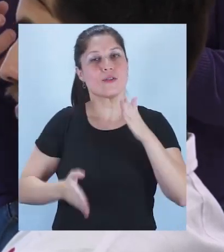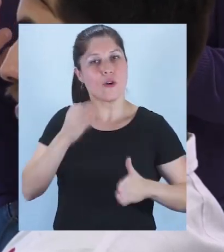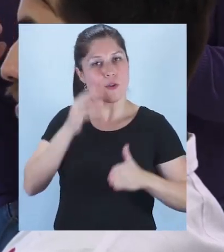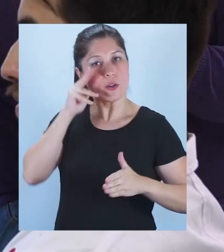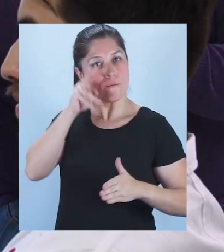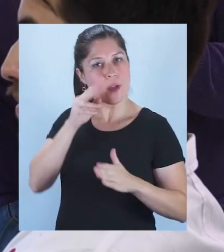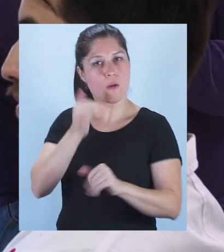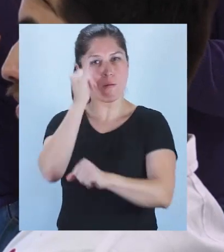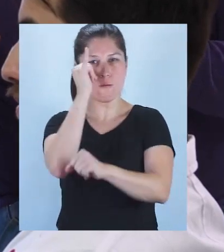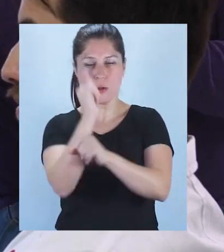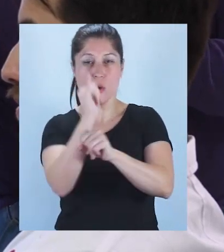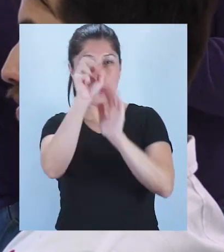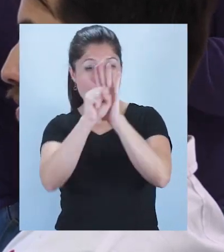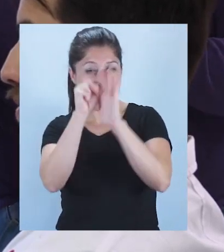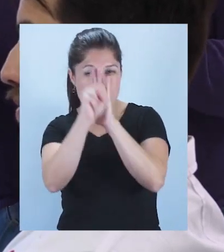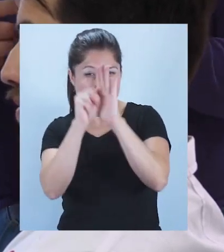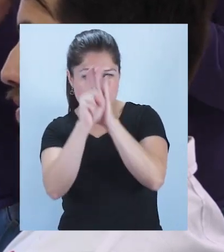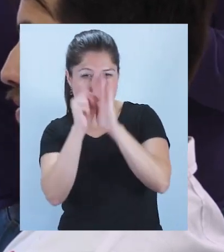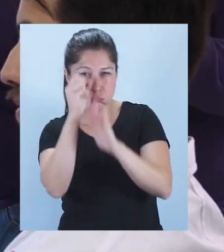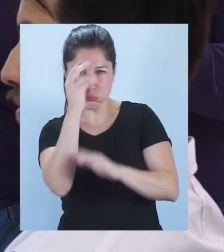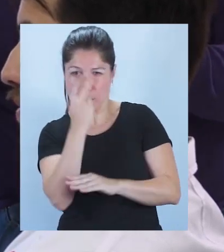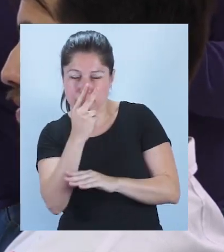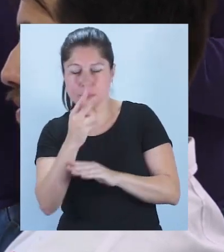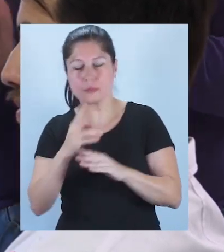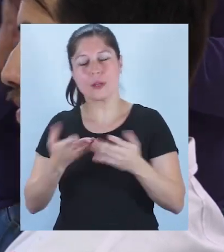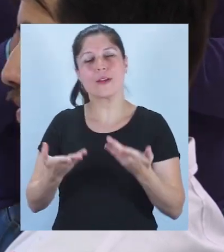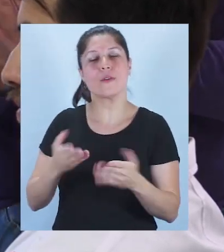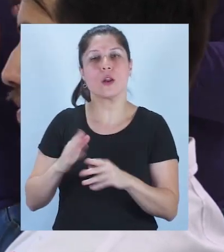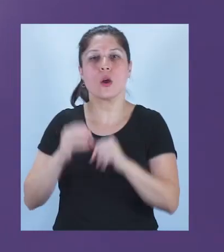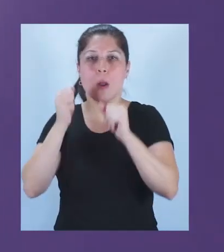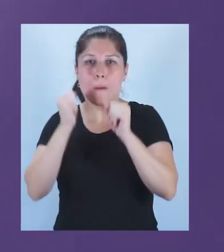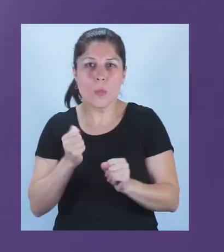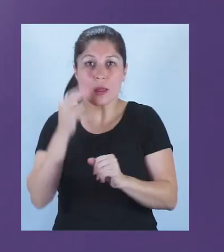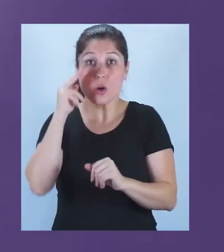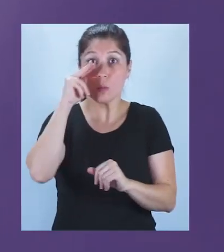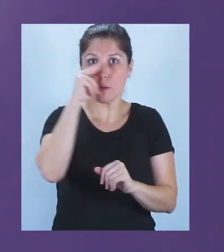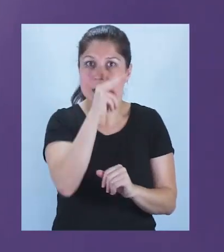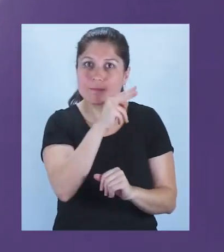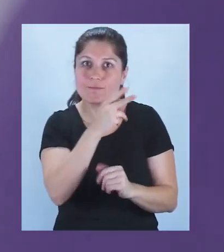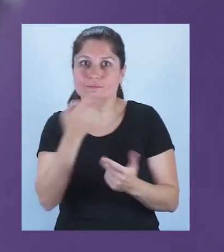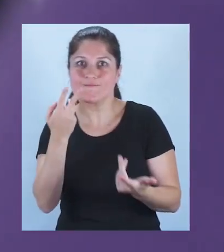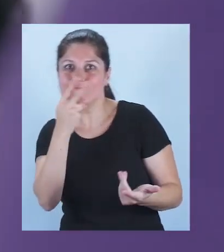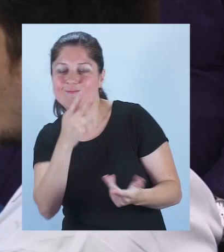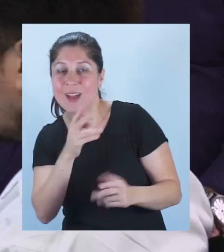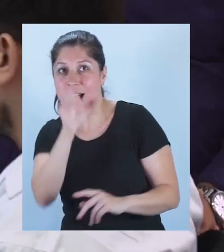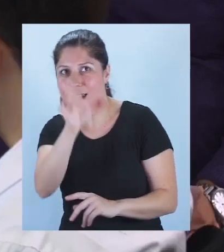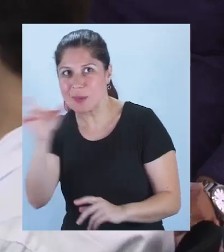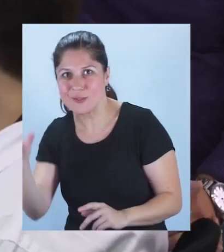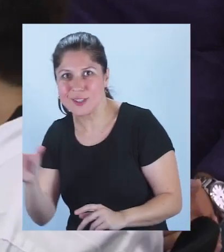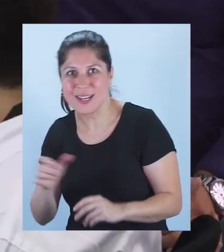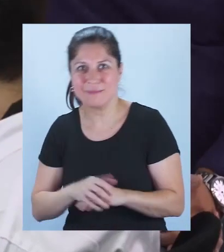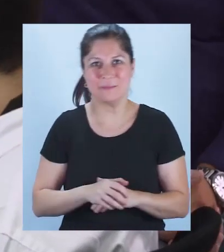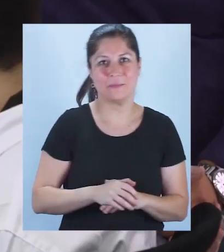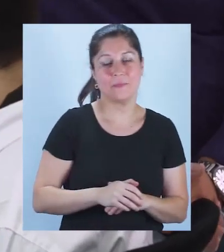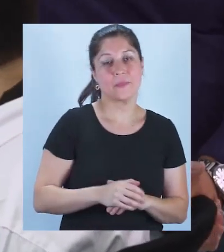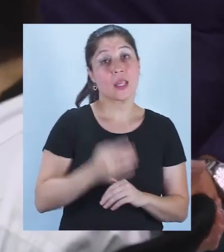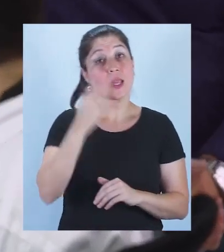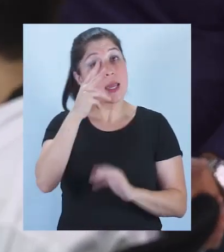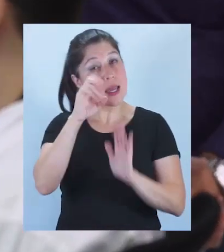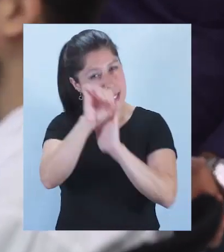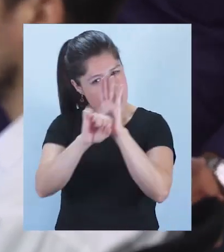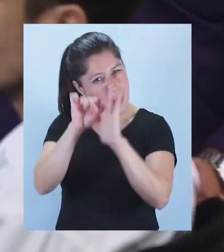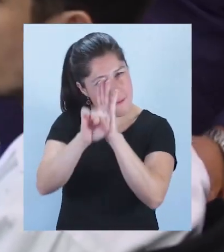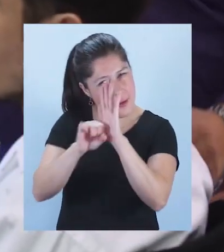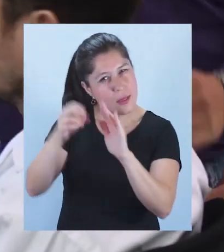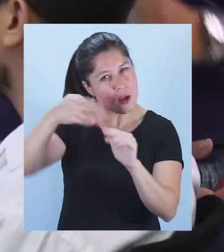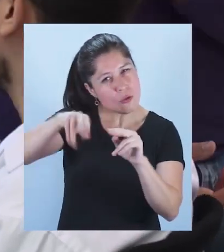una cámara de video para eh programar al robot y que sea capaz de seguir a las personas que aparecen en el video. Sí, Vicky, mira,